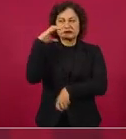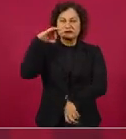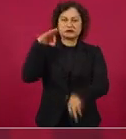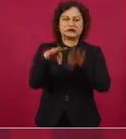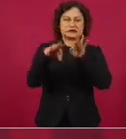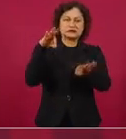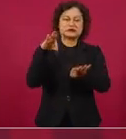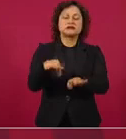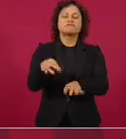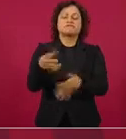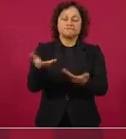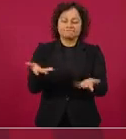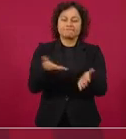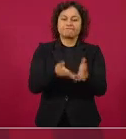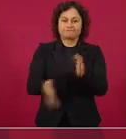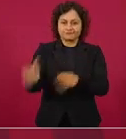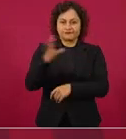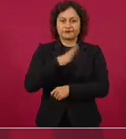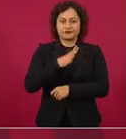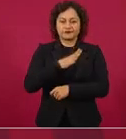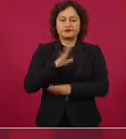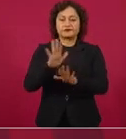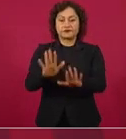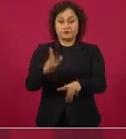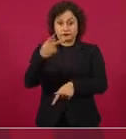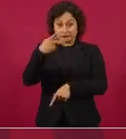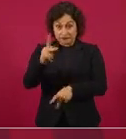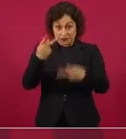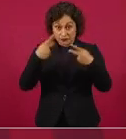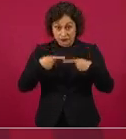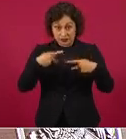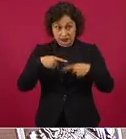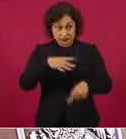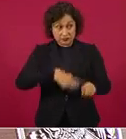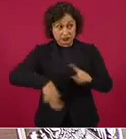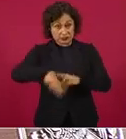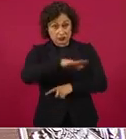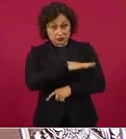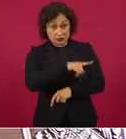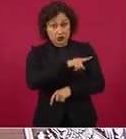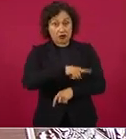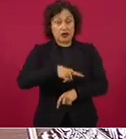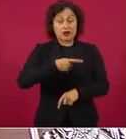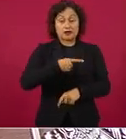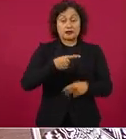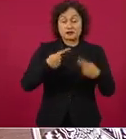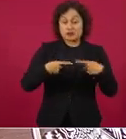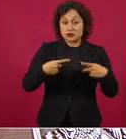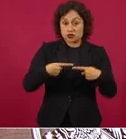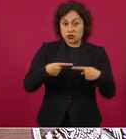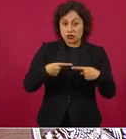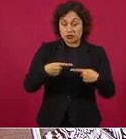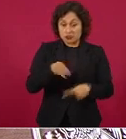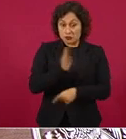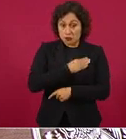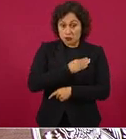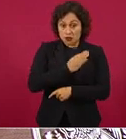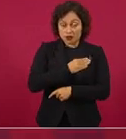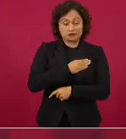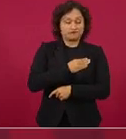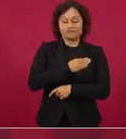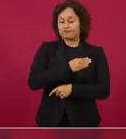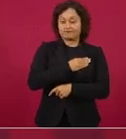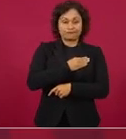Yo no me refiero al pueblo, y para que les moleste más, al pueblo bueno.